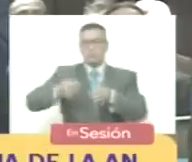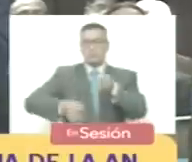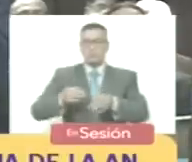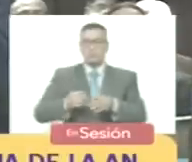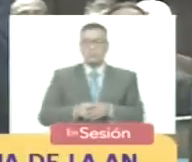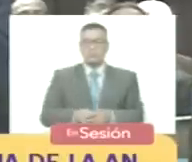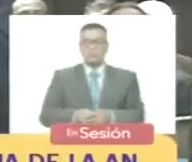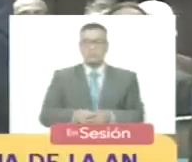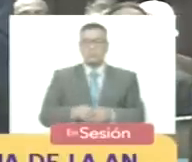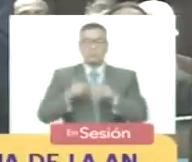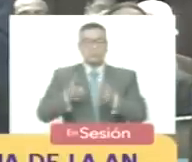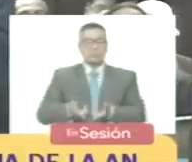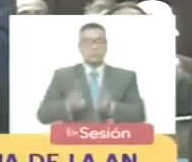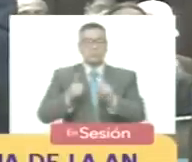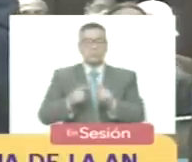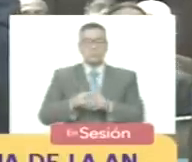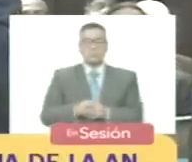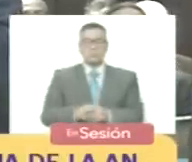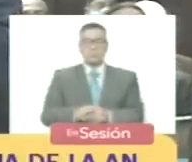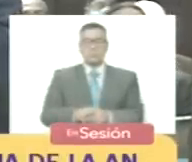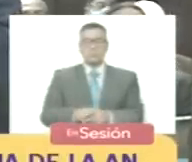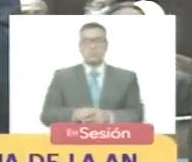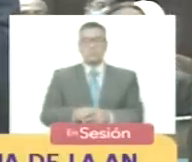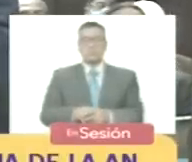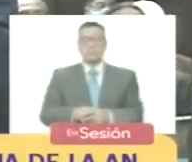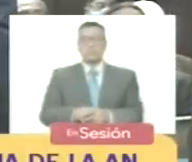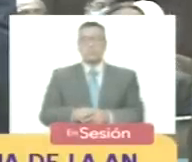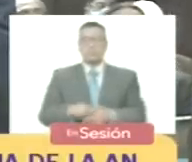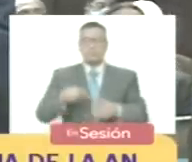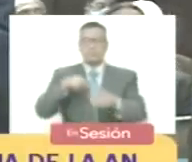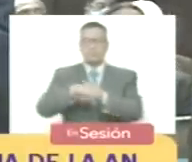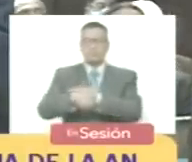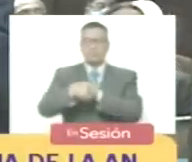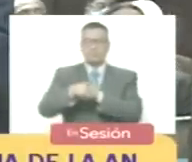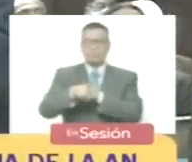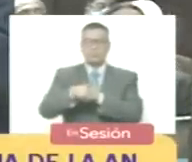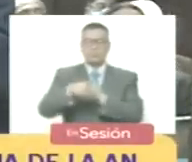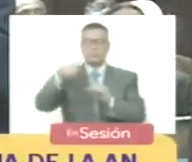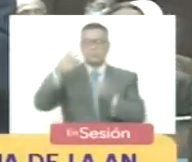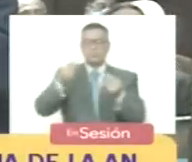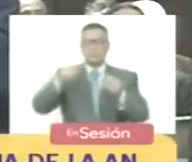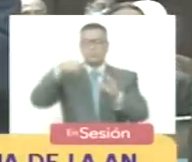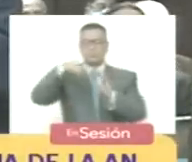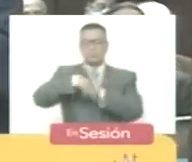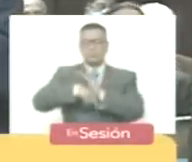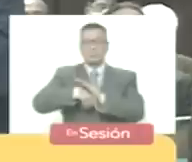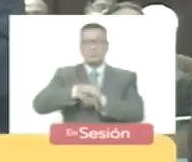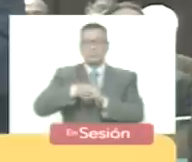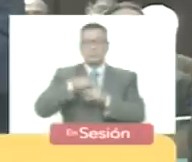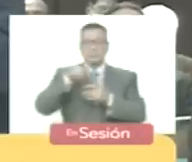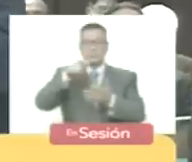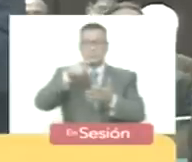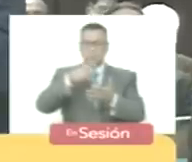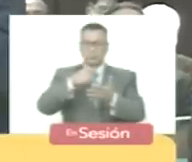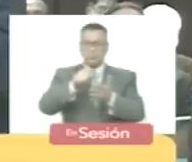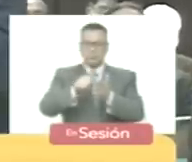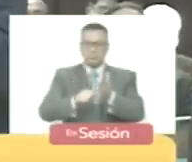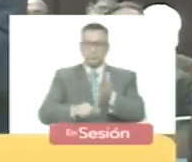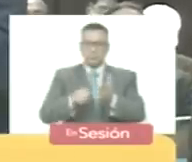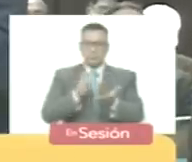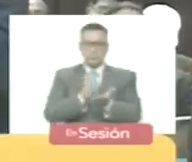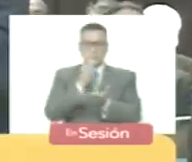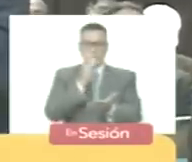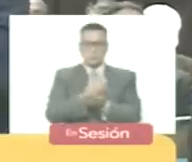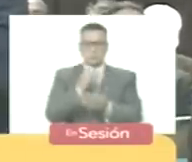nos permitió meter a profundidad el bisturí para trabajar